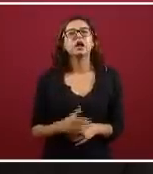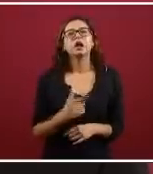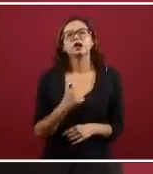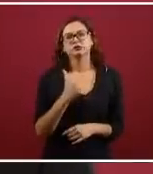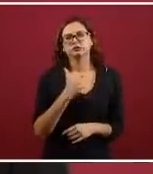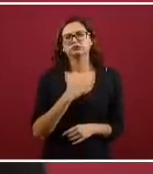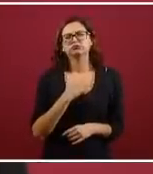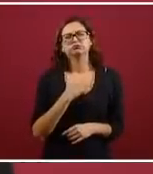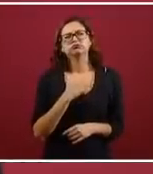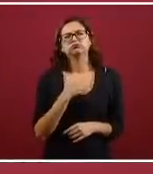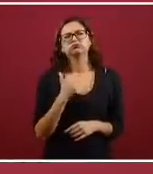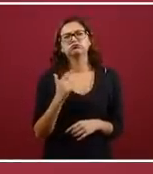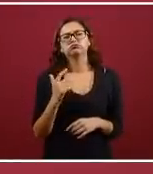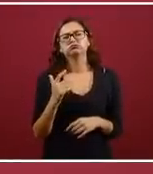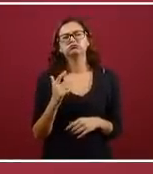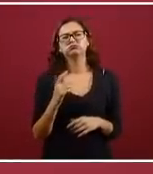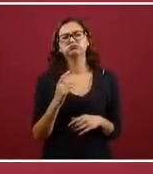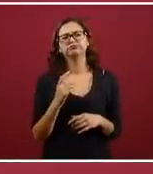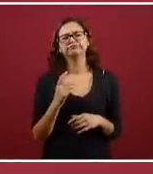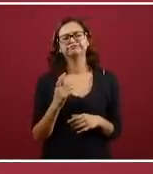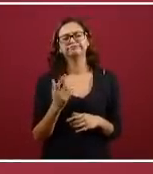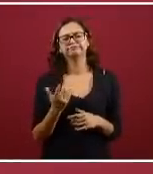con